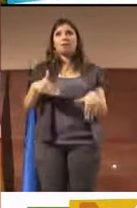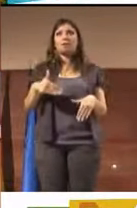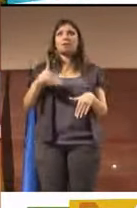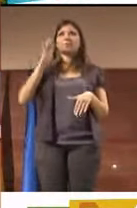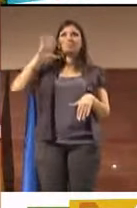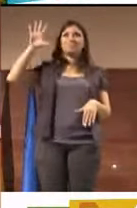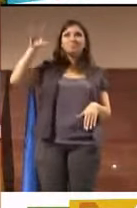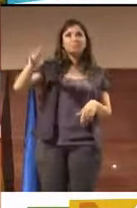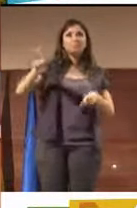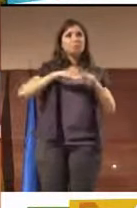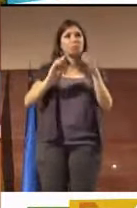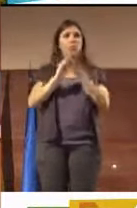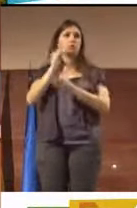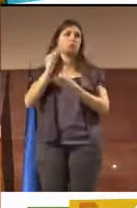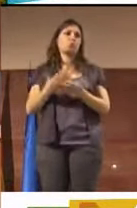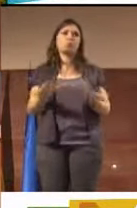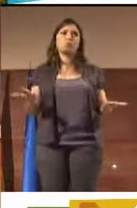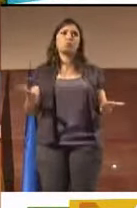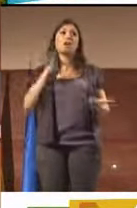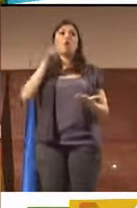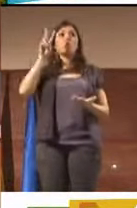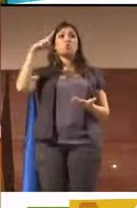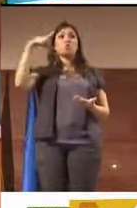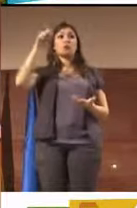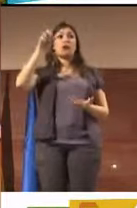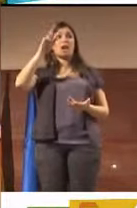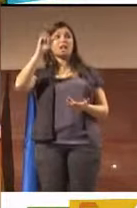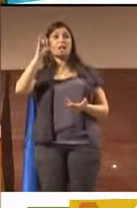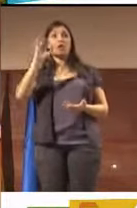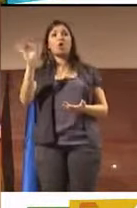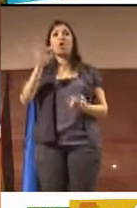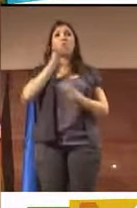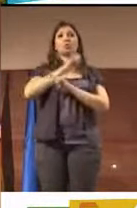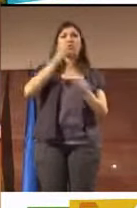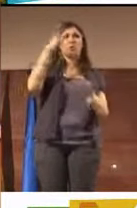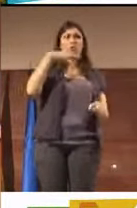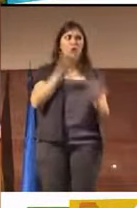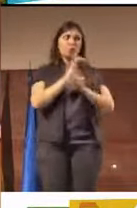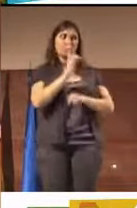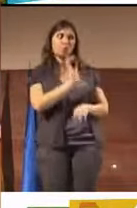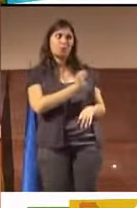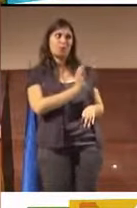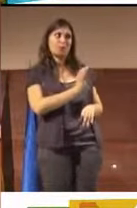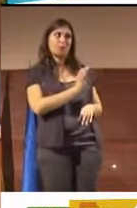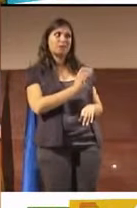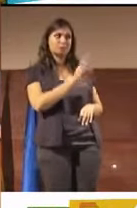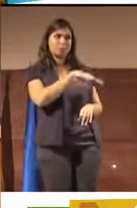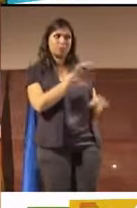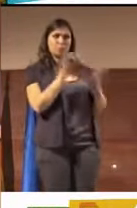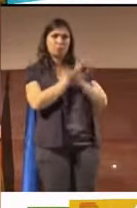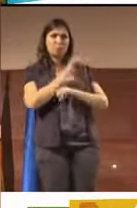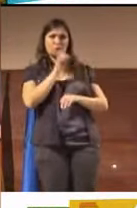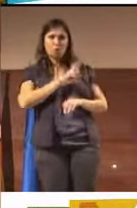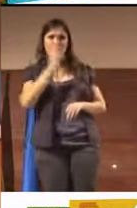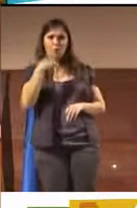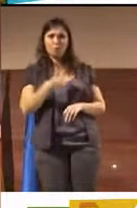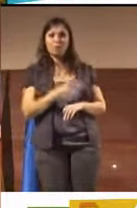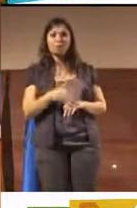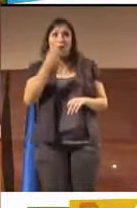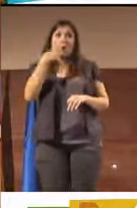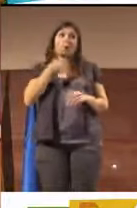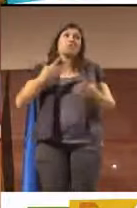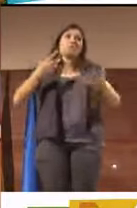este tipo de productos. Decía aquí Ugari o Fundación 11, no me equivoco, ¿verdad? Representa la Fundación 11, que vamos a hablar de la 11,